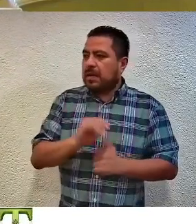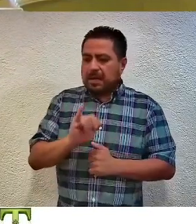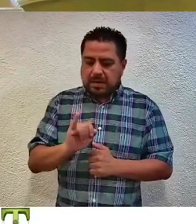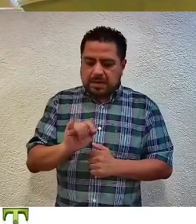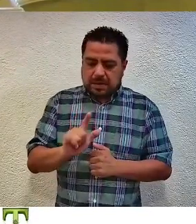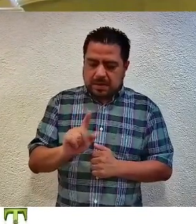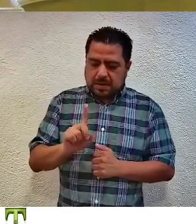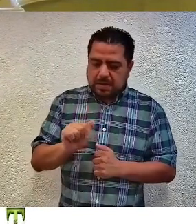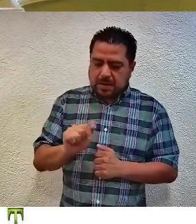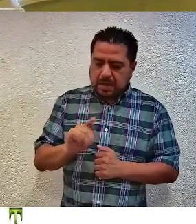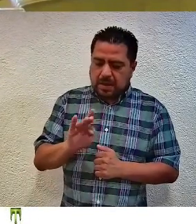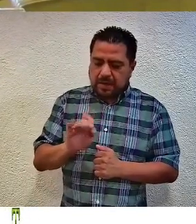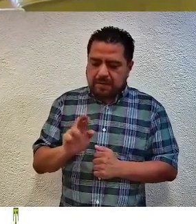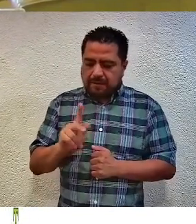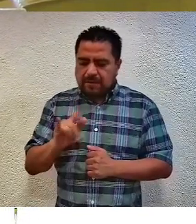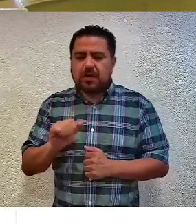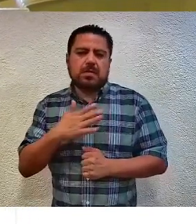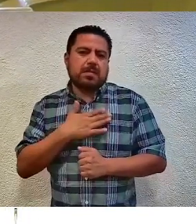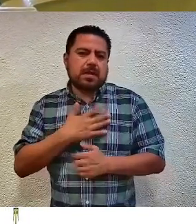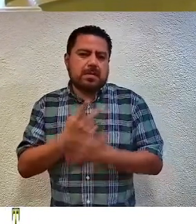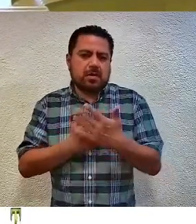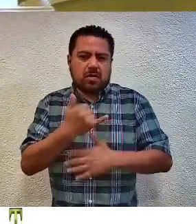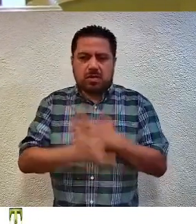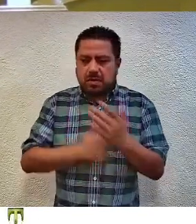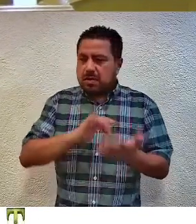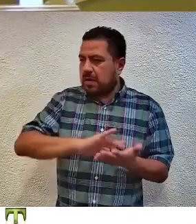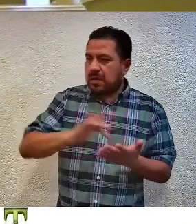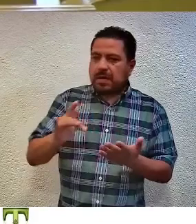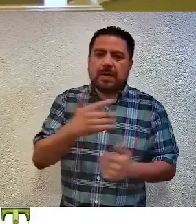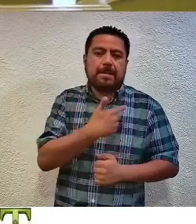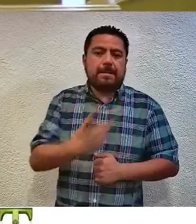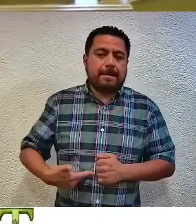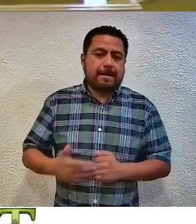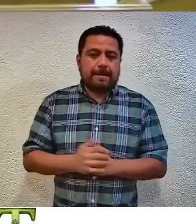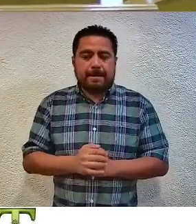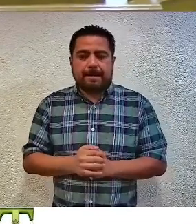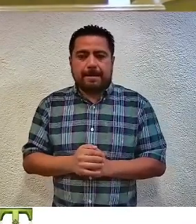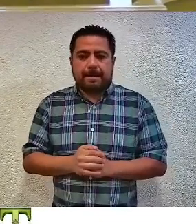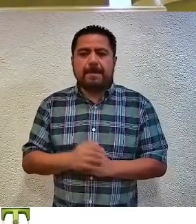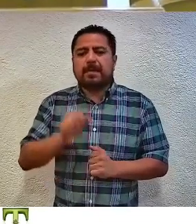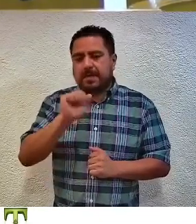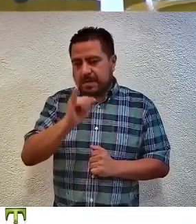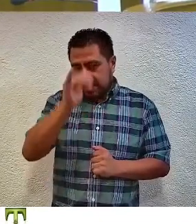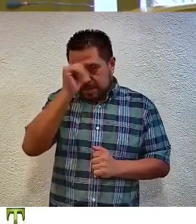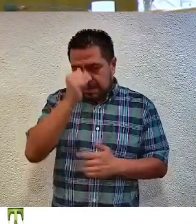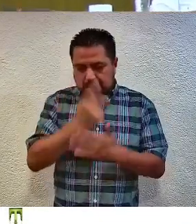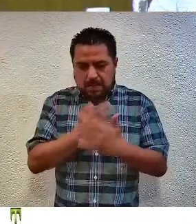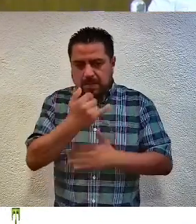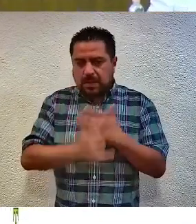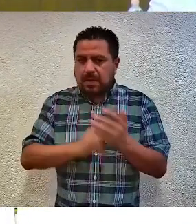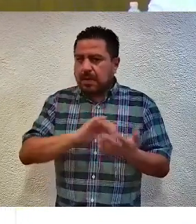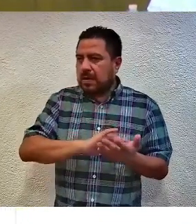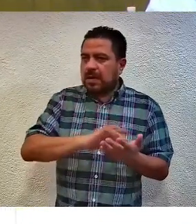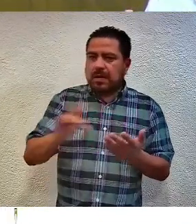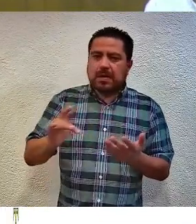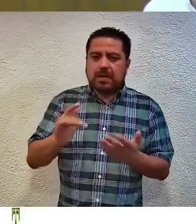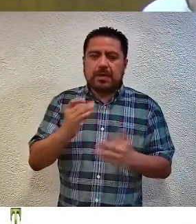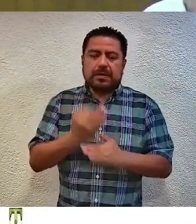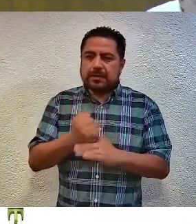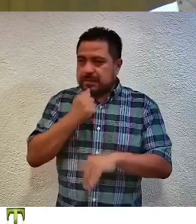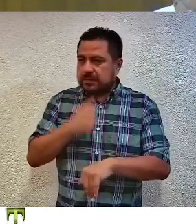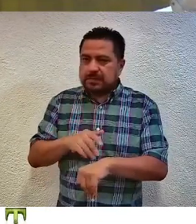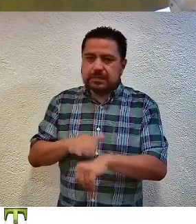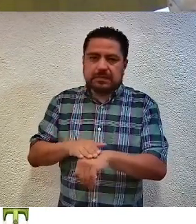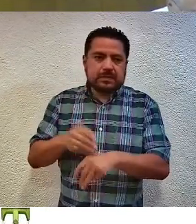Delgado Brito. Es mi proyecto. Gracias, magistrada. Magistrada Evelyn Rodríguez Chinol. A favor del proyecto. Gracias, magistrada. Magistrada presidenta.